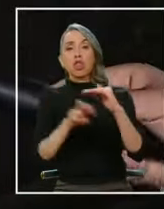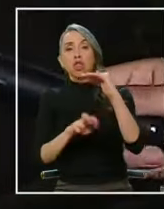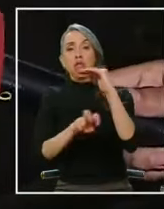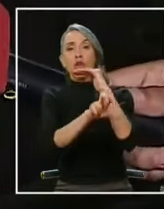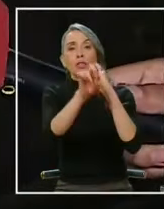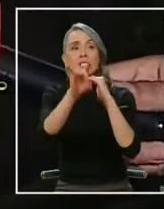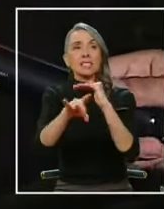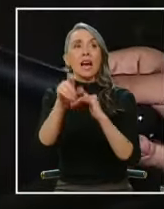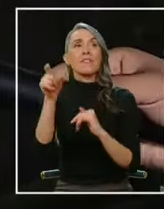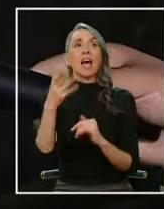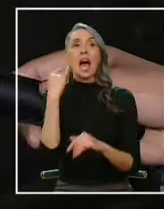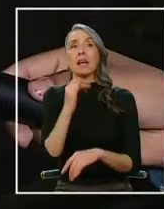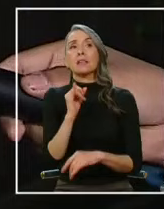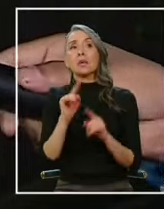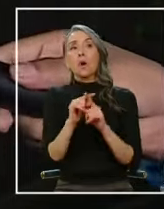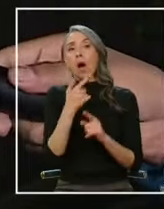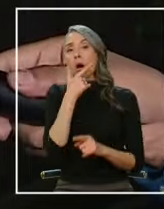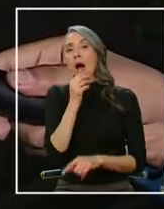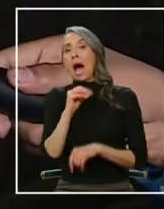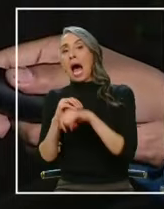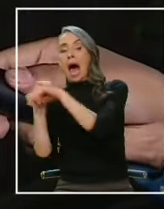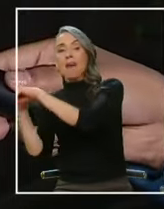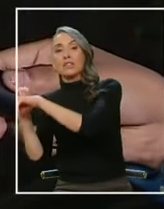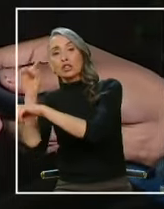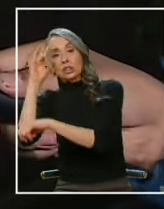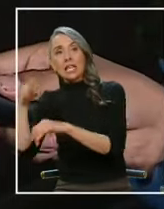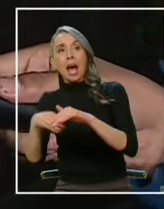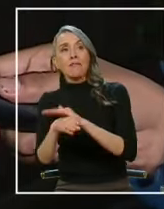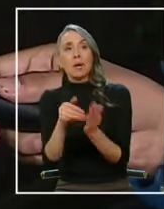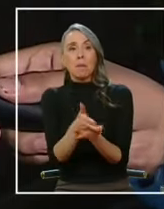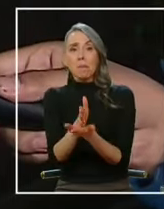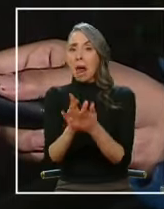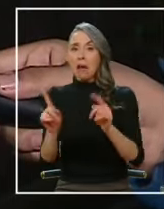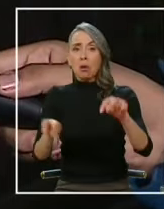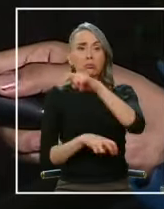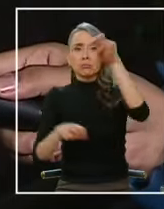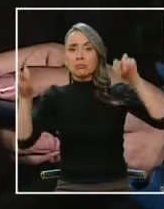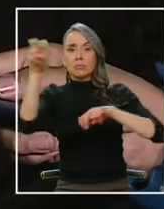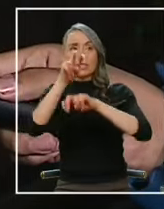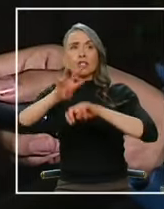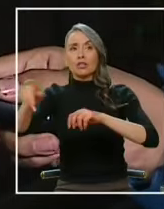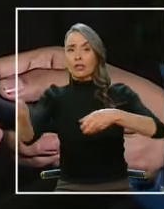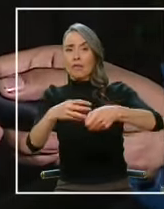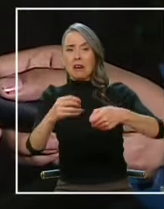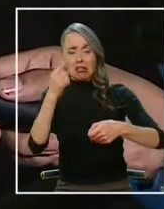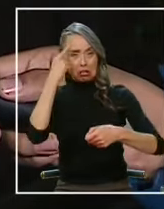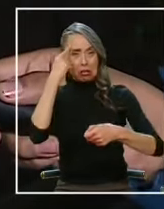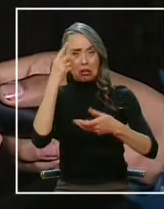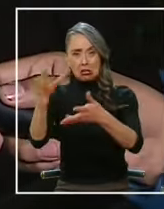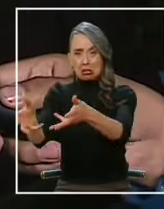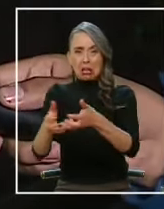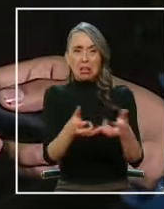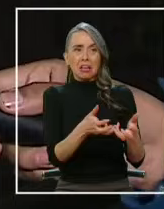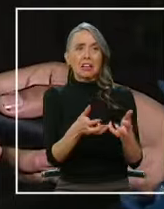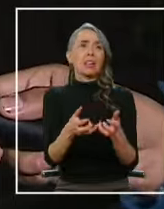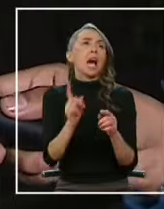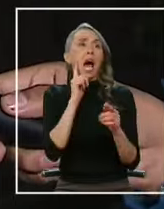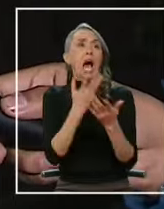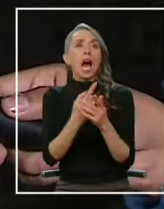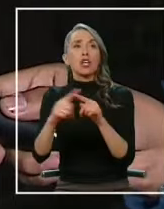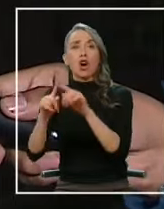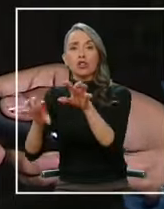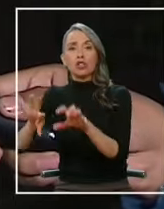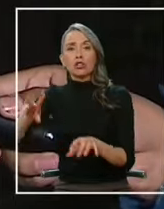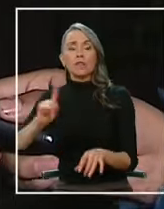moverse. Claramente era un dato, la verdad, porque no tenían nada planeado. Se robaron cosas tan tontas, teniendo otras cosas